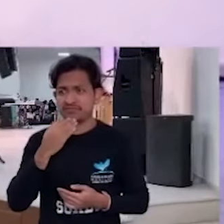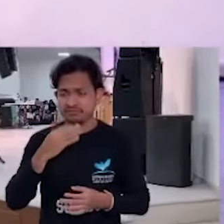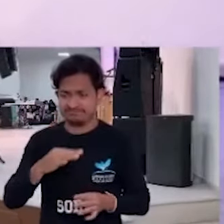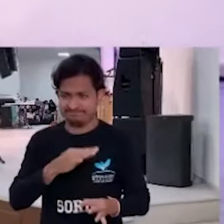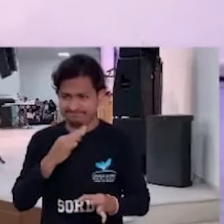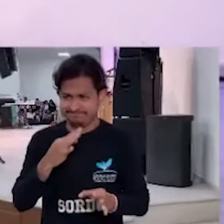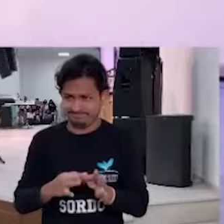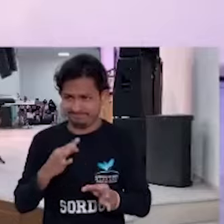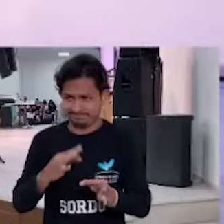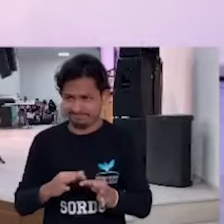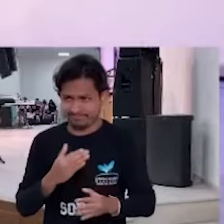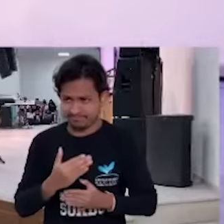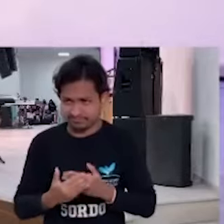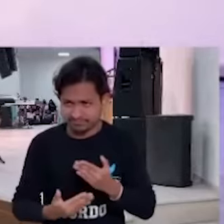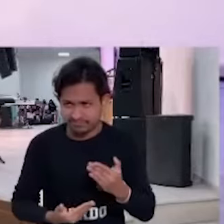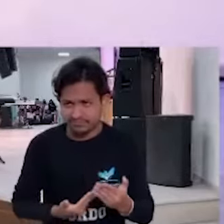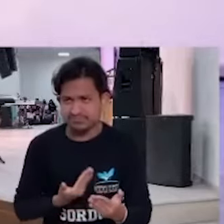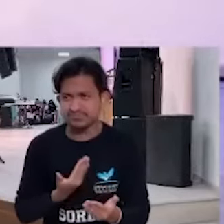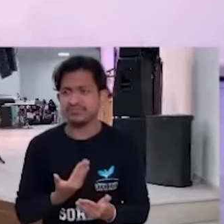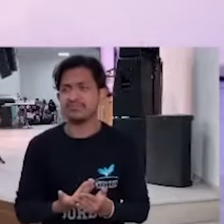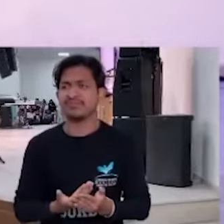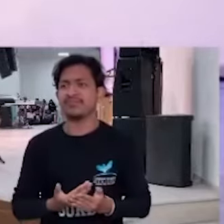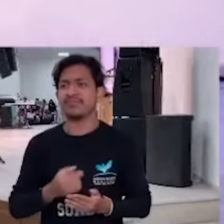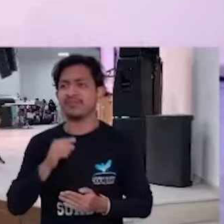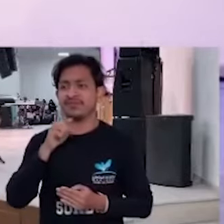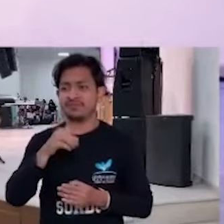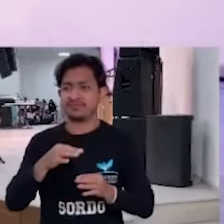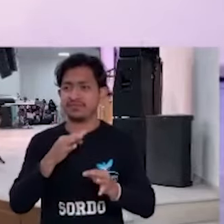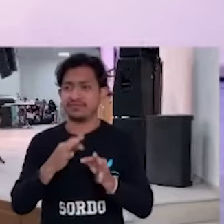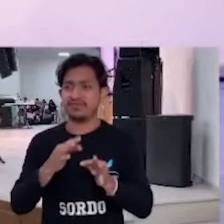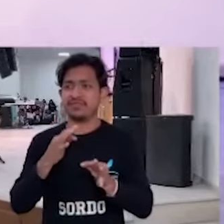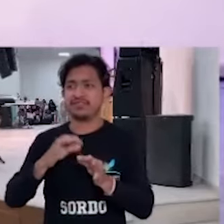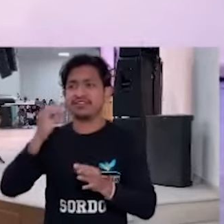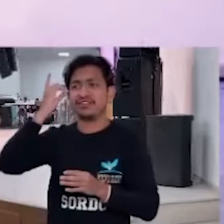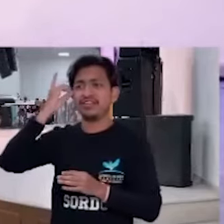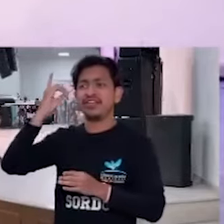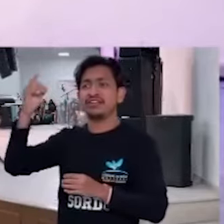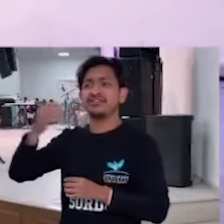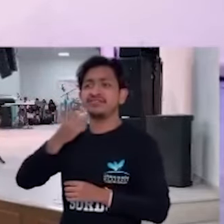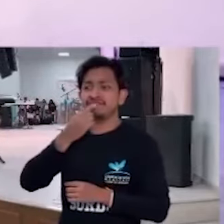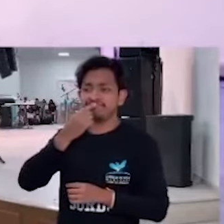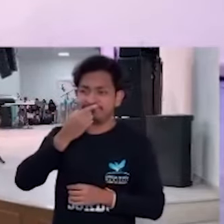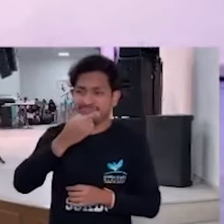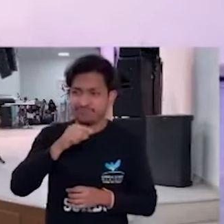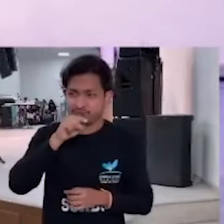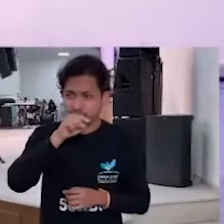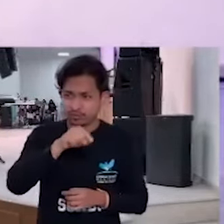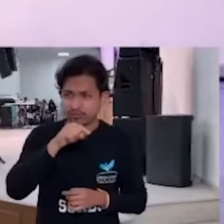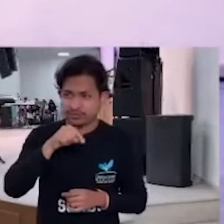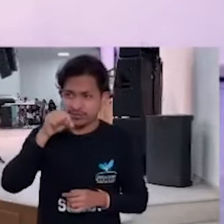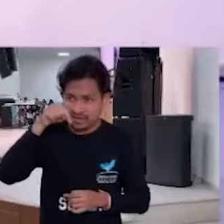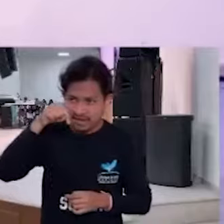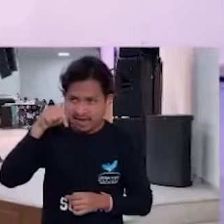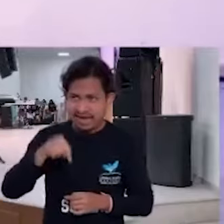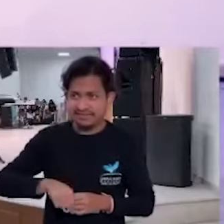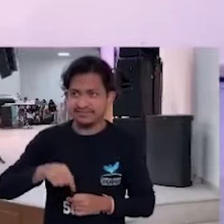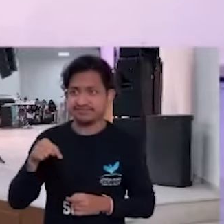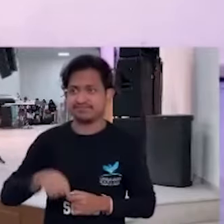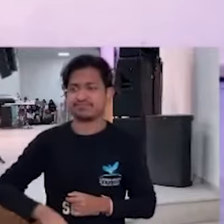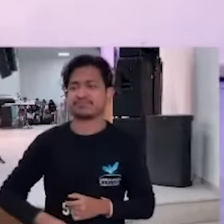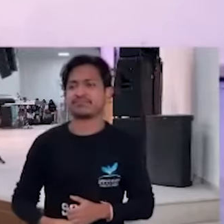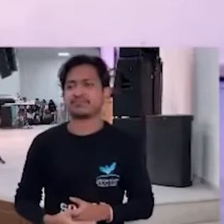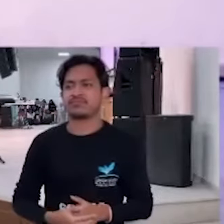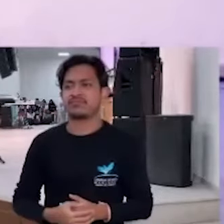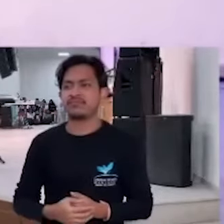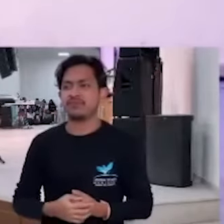buen siervo y fiel. En lo poco fuiste fiel, en lo mucho te pondré. Entra